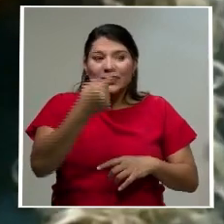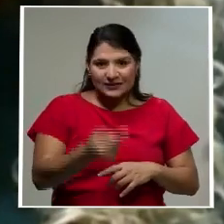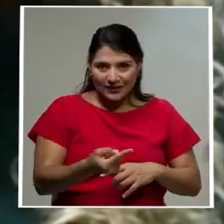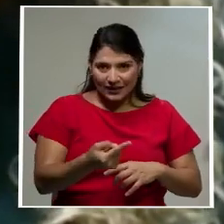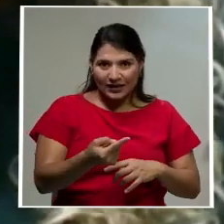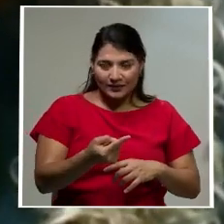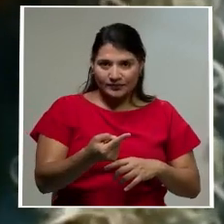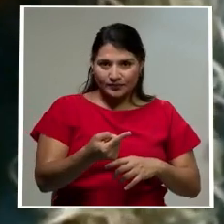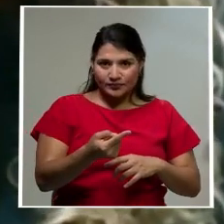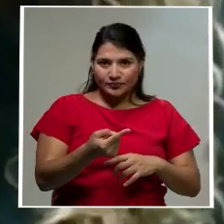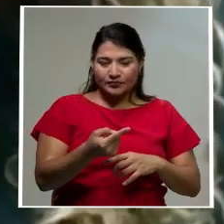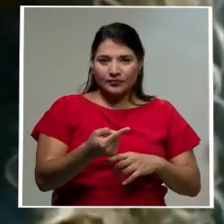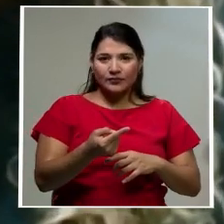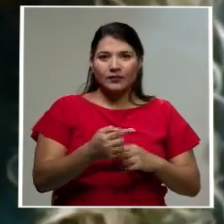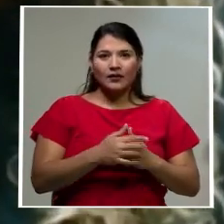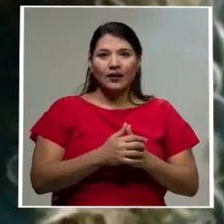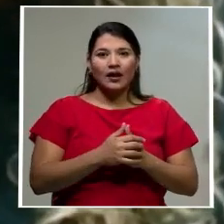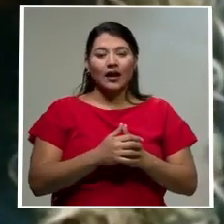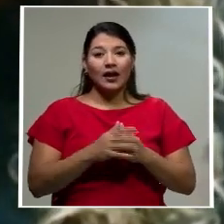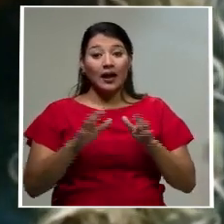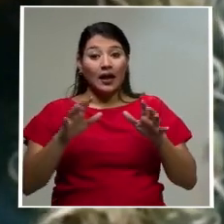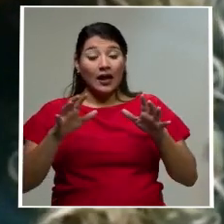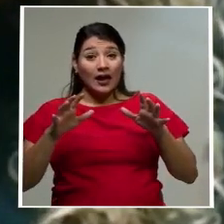ejecutora es